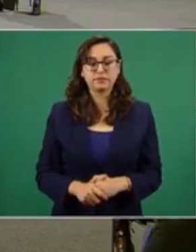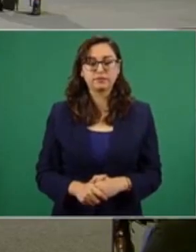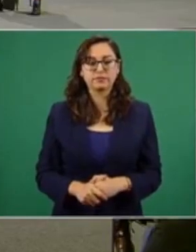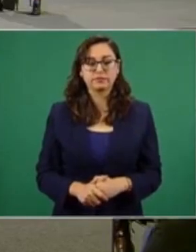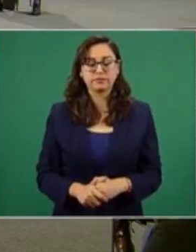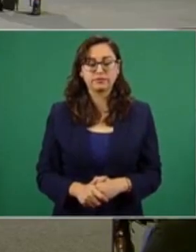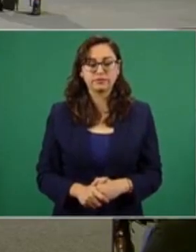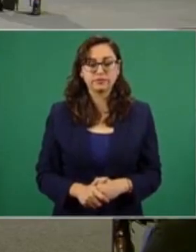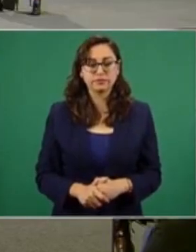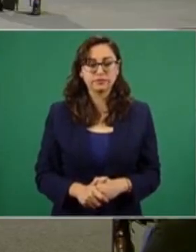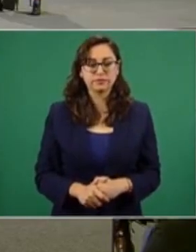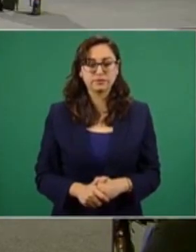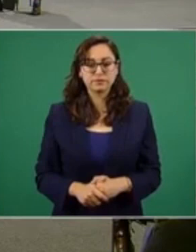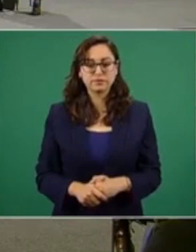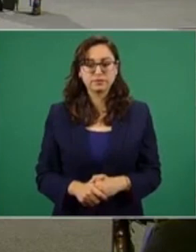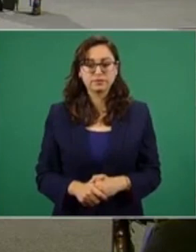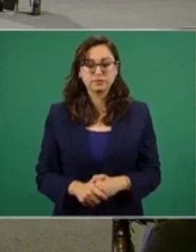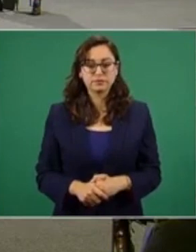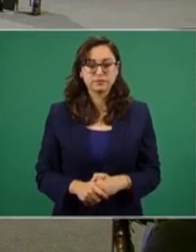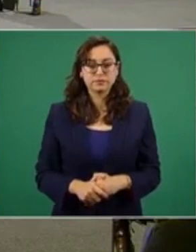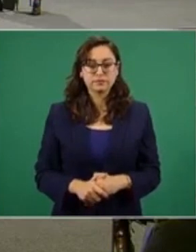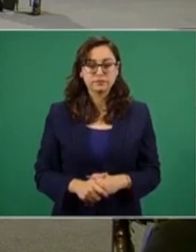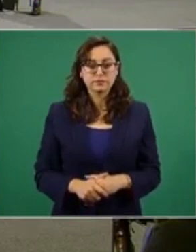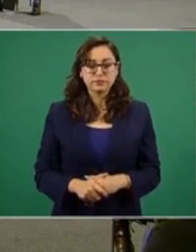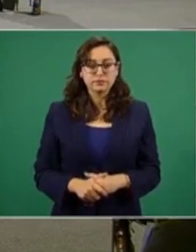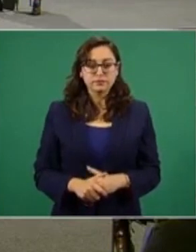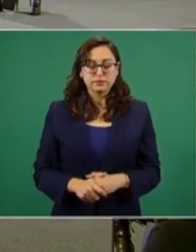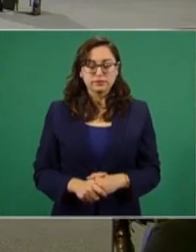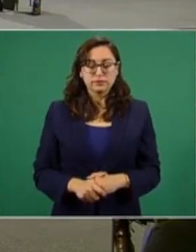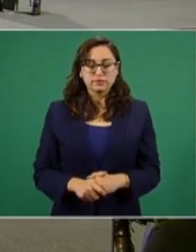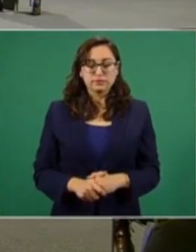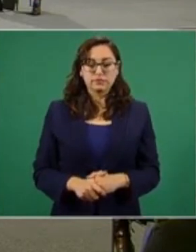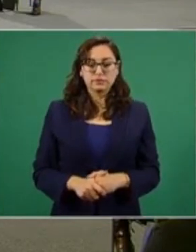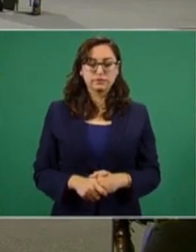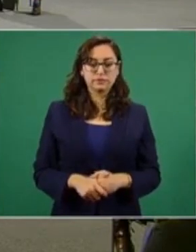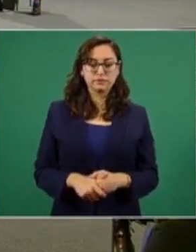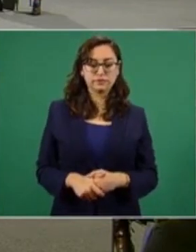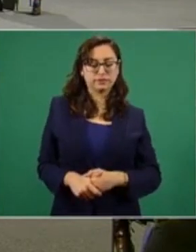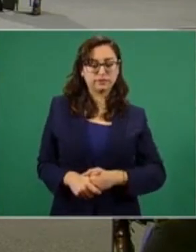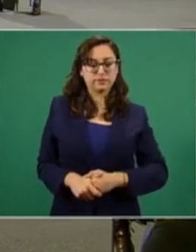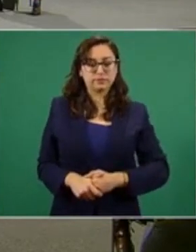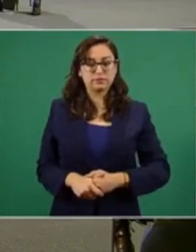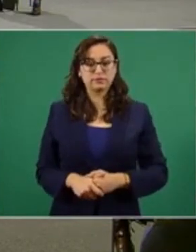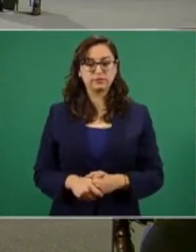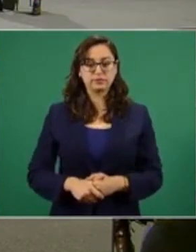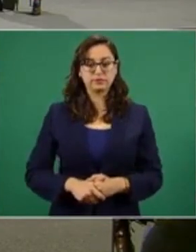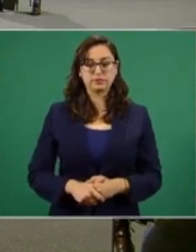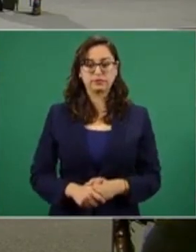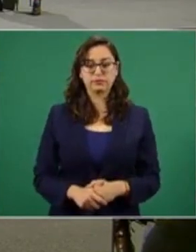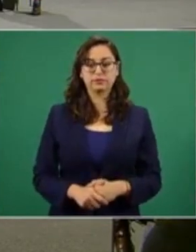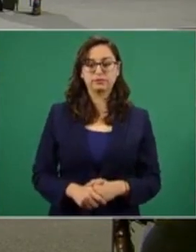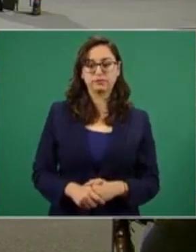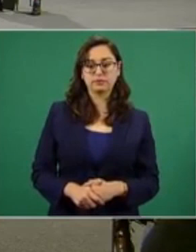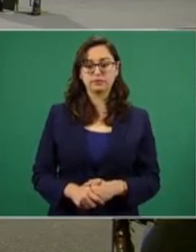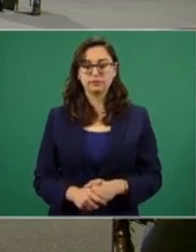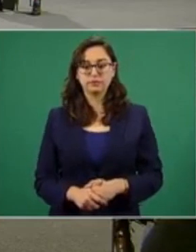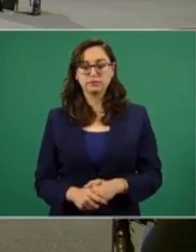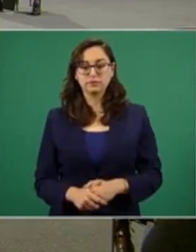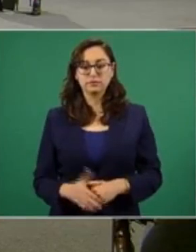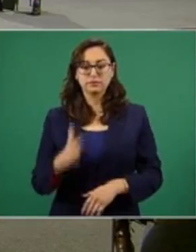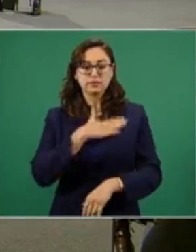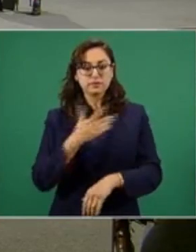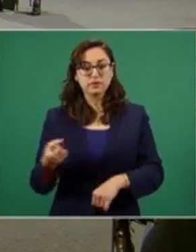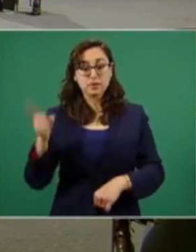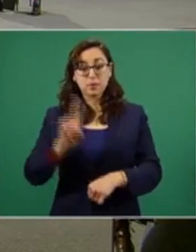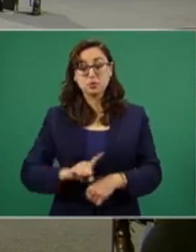nuevo lote con 53.525 vacunas contra el COVID-19 de la alianza farmacéutica Pfizer-BioNTech recibió